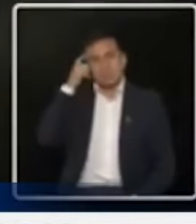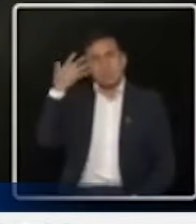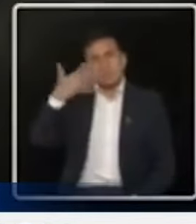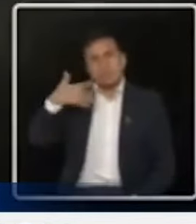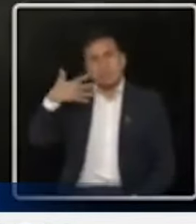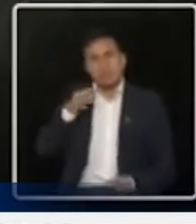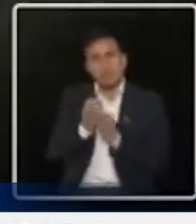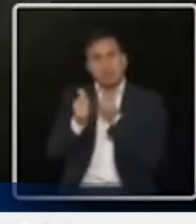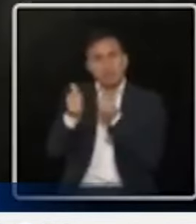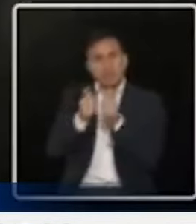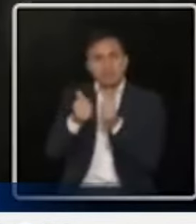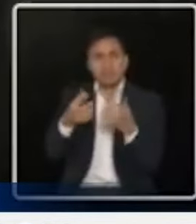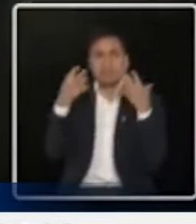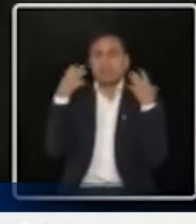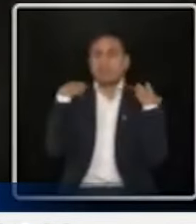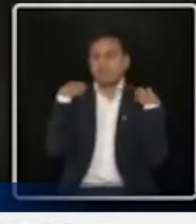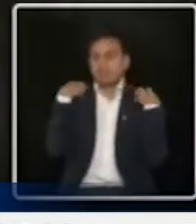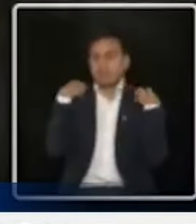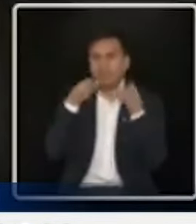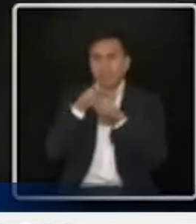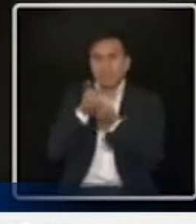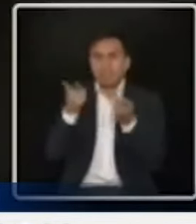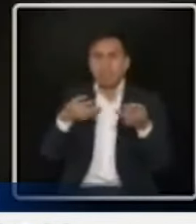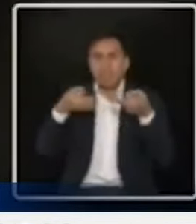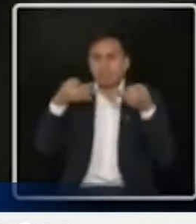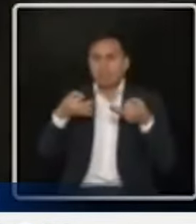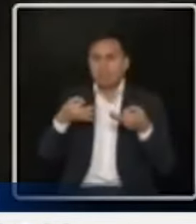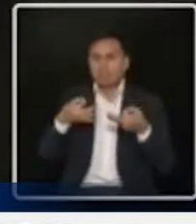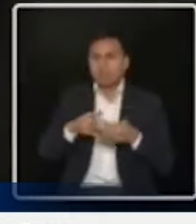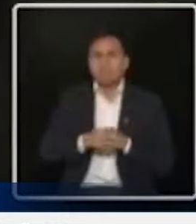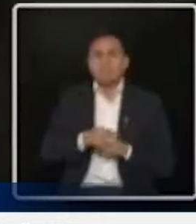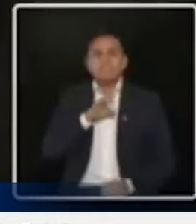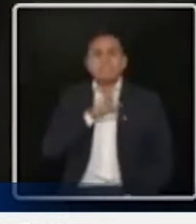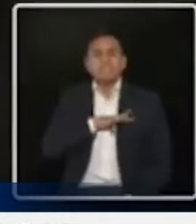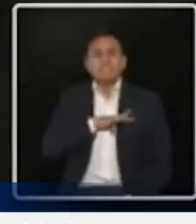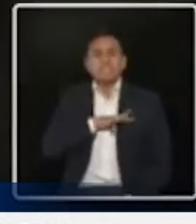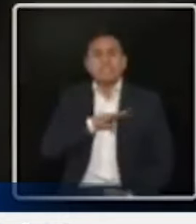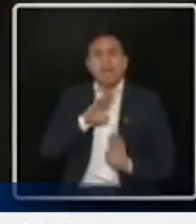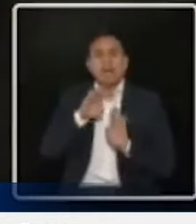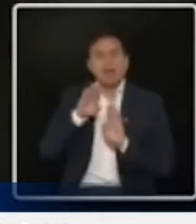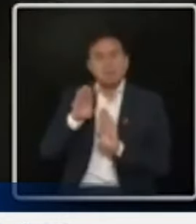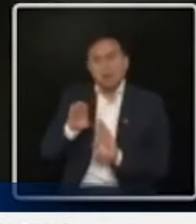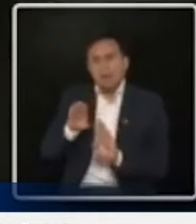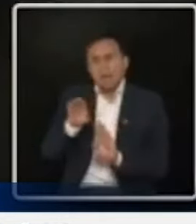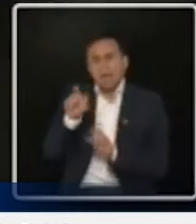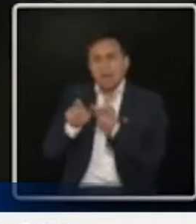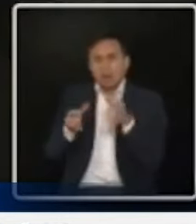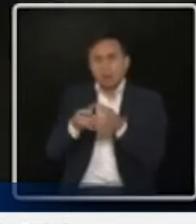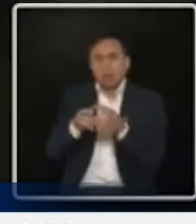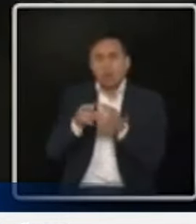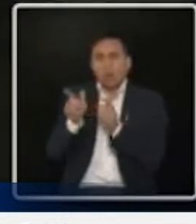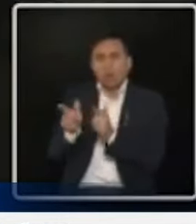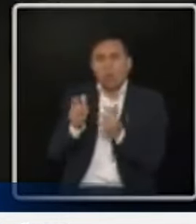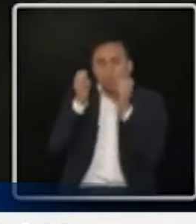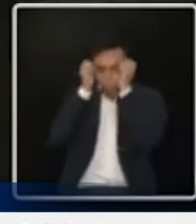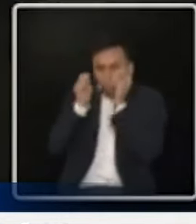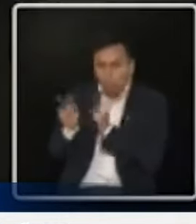tremendamente importante que las autoridades sean responsables en sus declaraciones y afirmaciones. Chile no ampara a ningún grupo